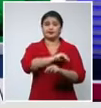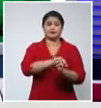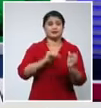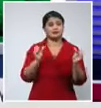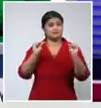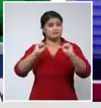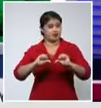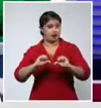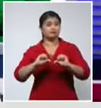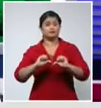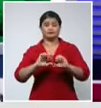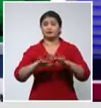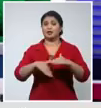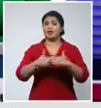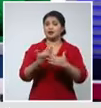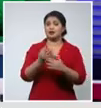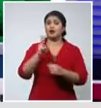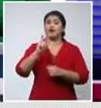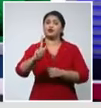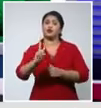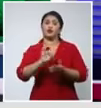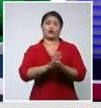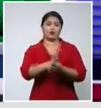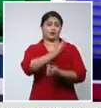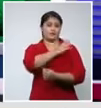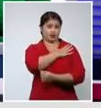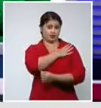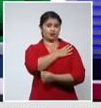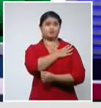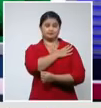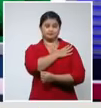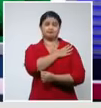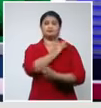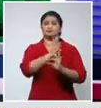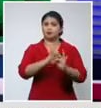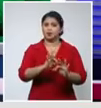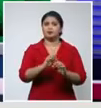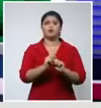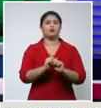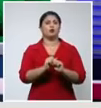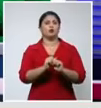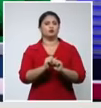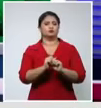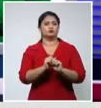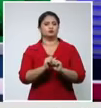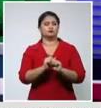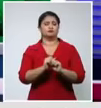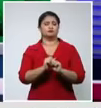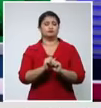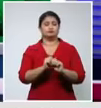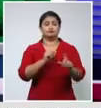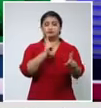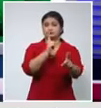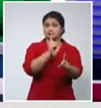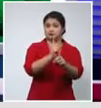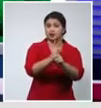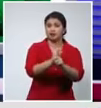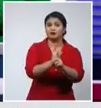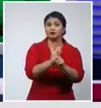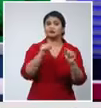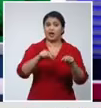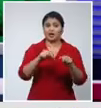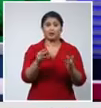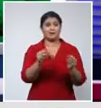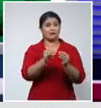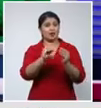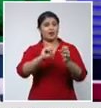día 2 de marzo, se evaluó por ser contacto de un caso positivo, por